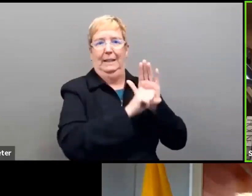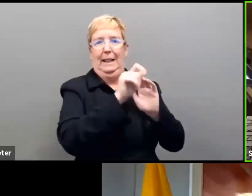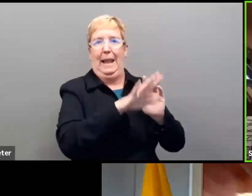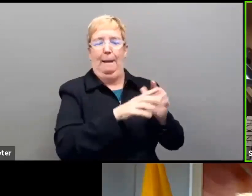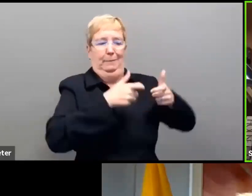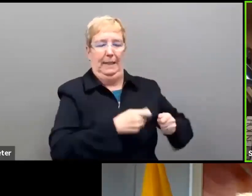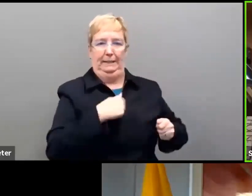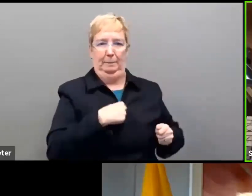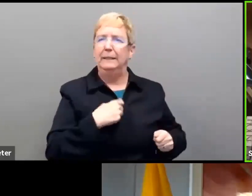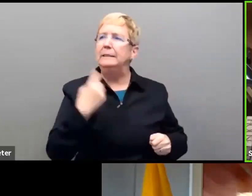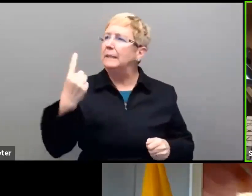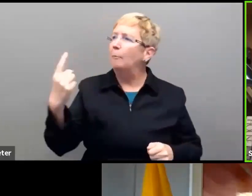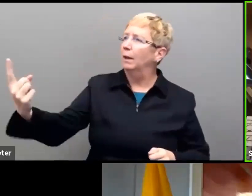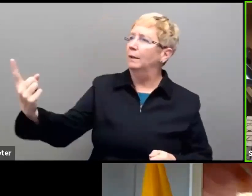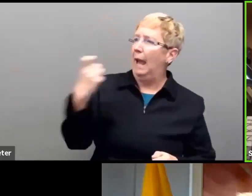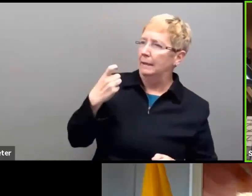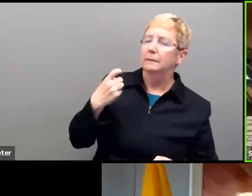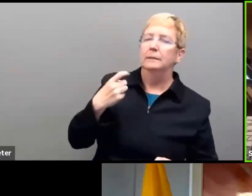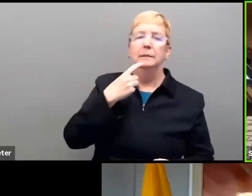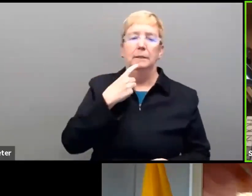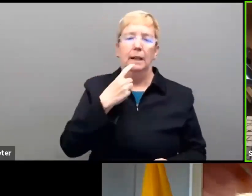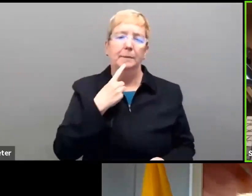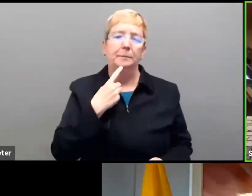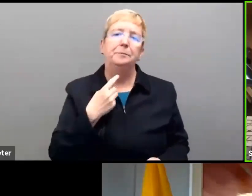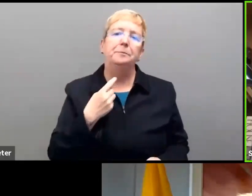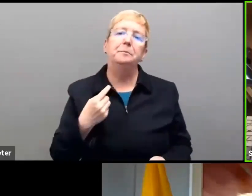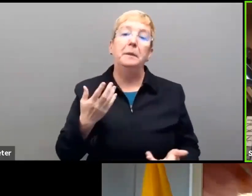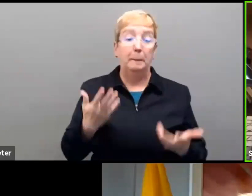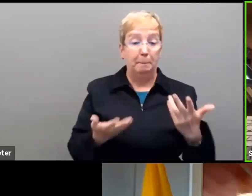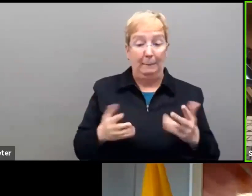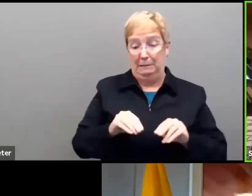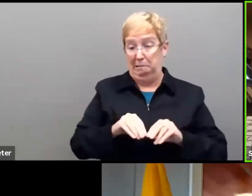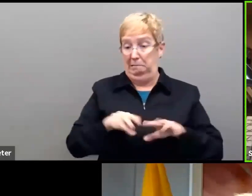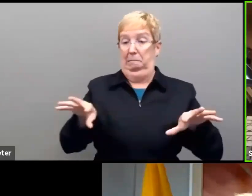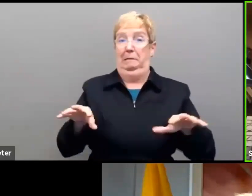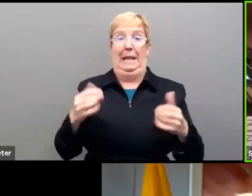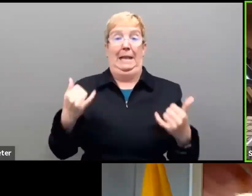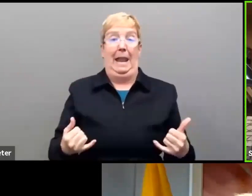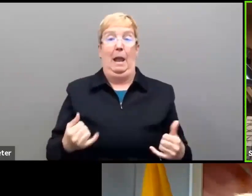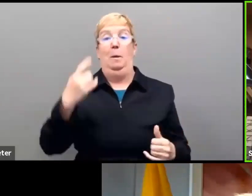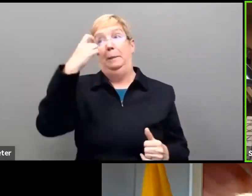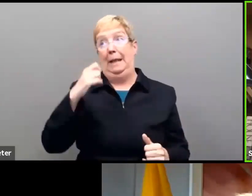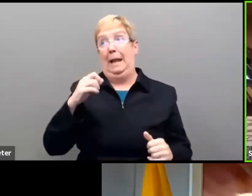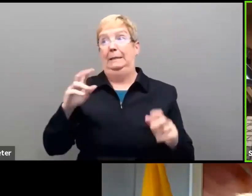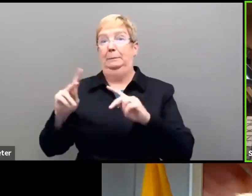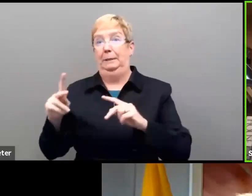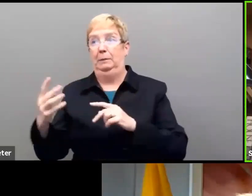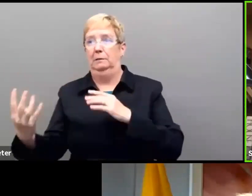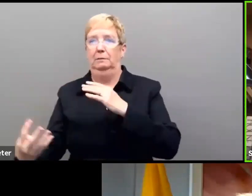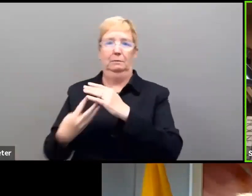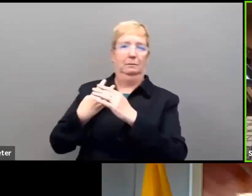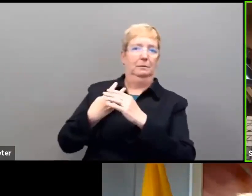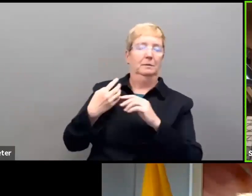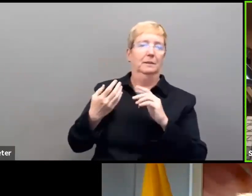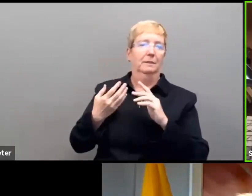propagación y son áreas donde está explotando brotes. Y digo lo mismo, administración.